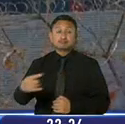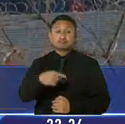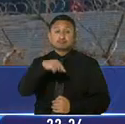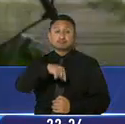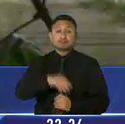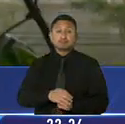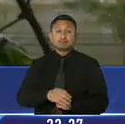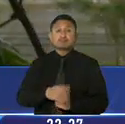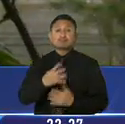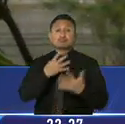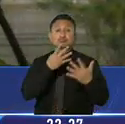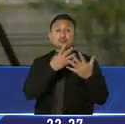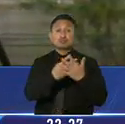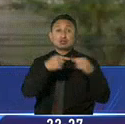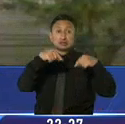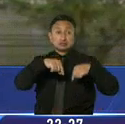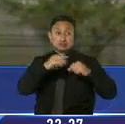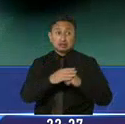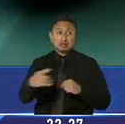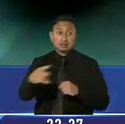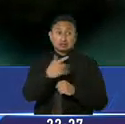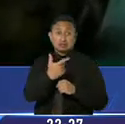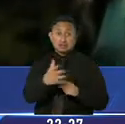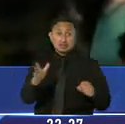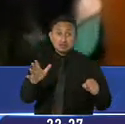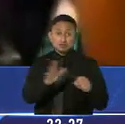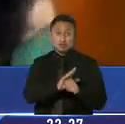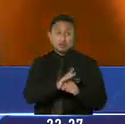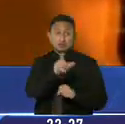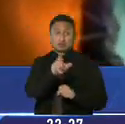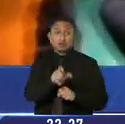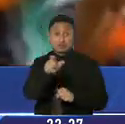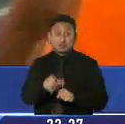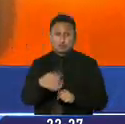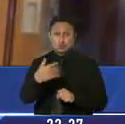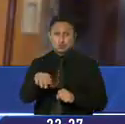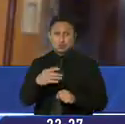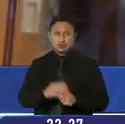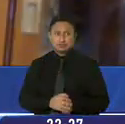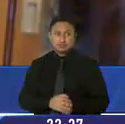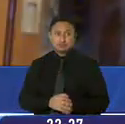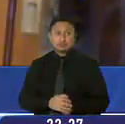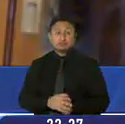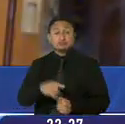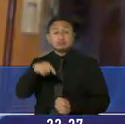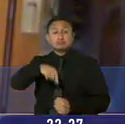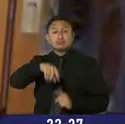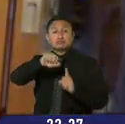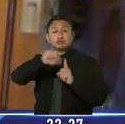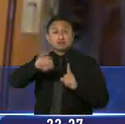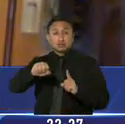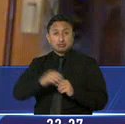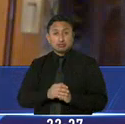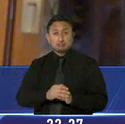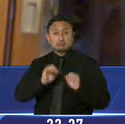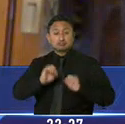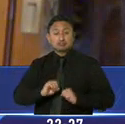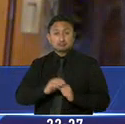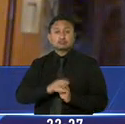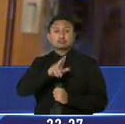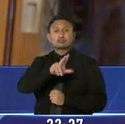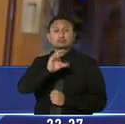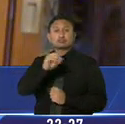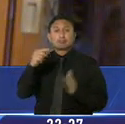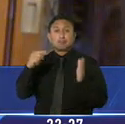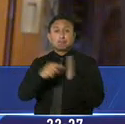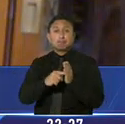se encuentran sobre su capacidad máxima de personas privadas de libertad. Nuestro sistema carcelario tiene un límite de 30,000 privados de libertad,